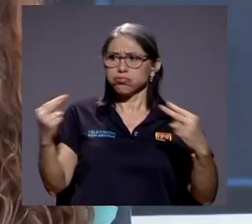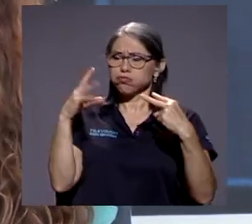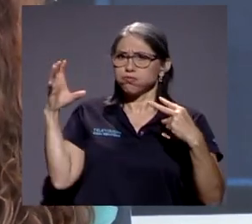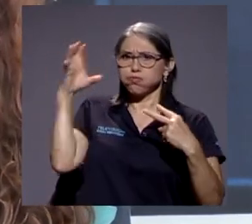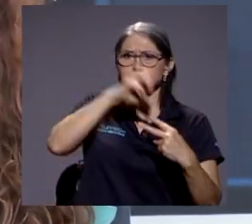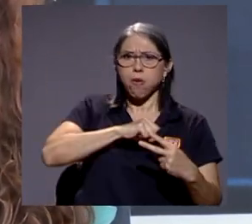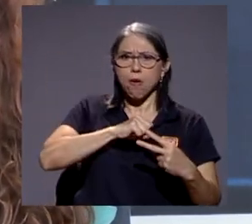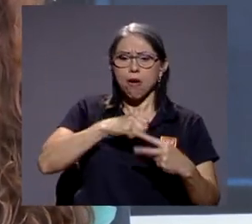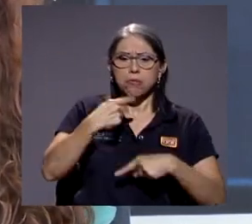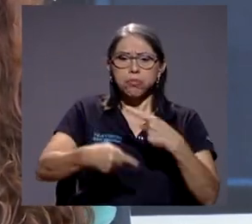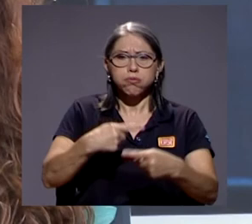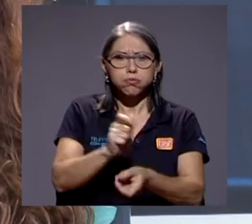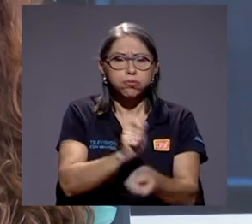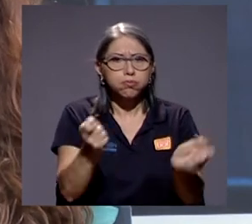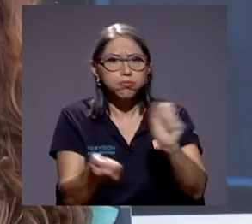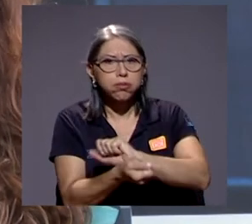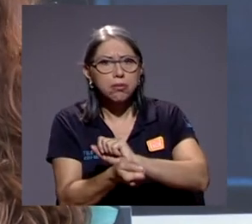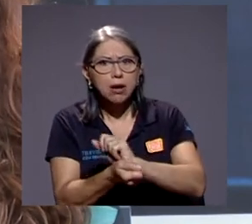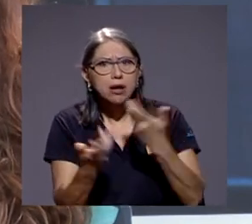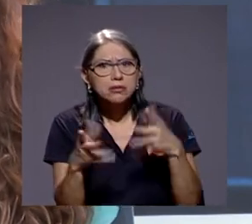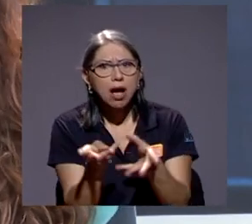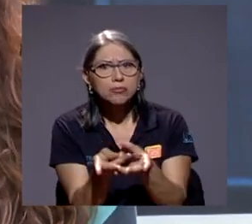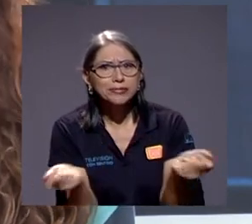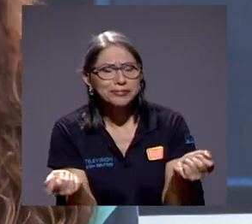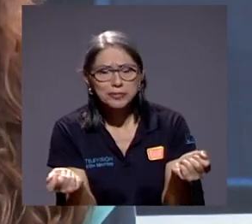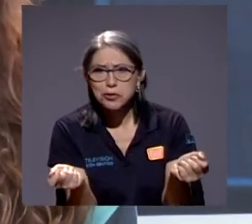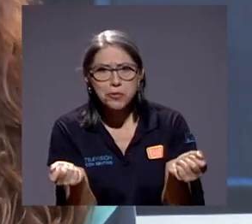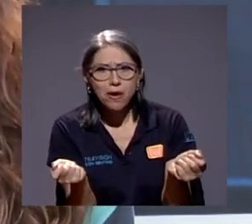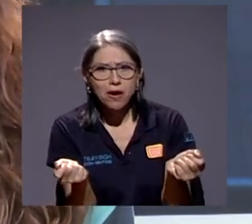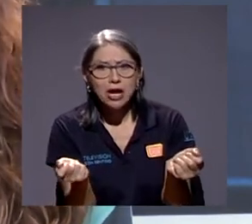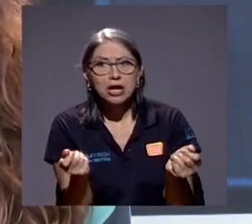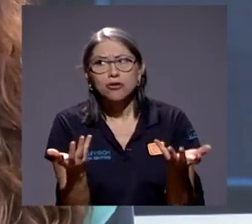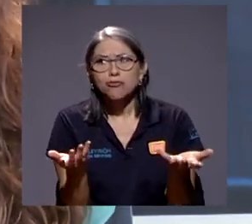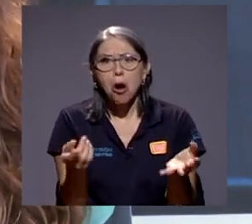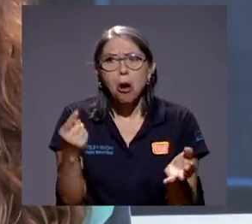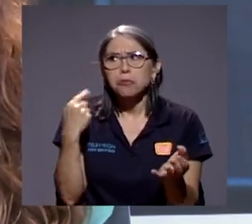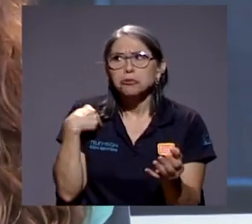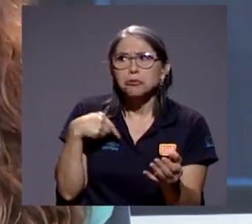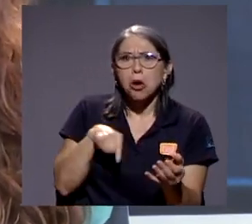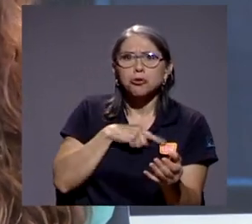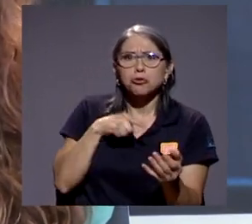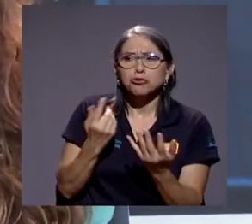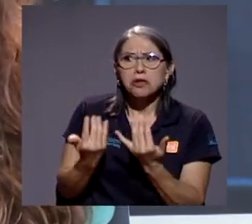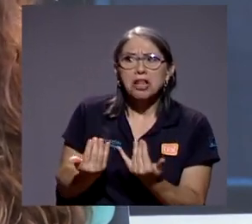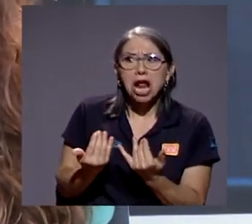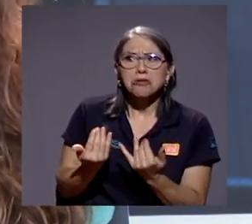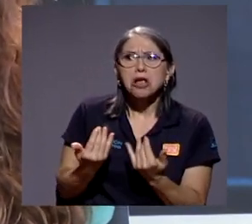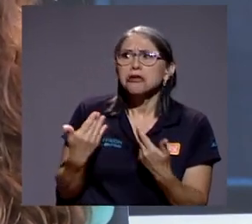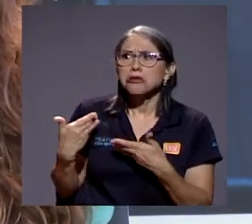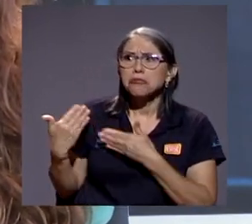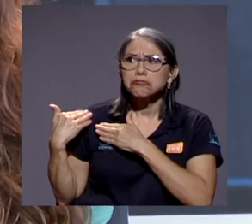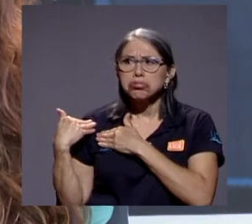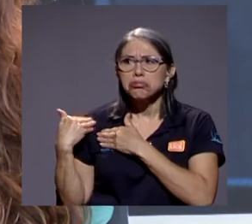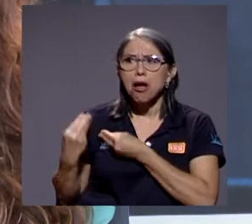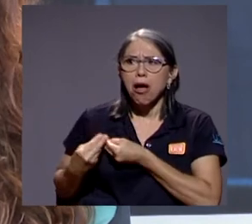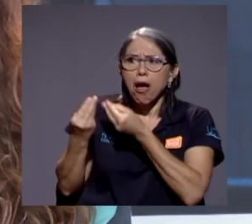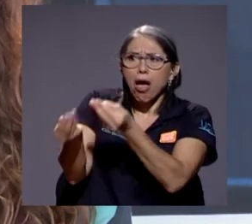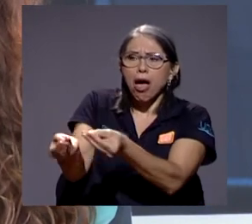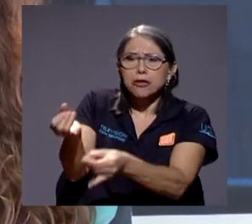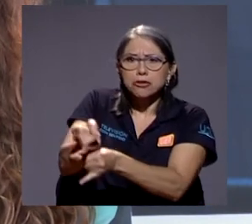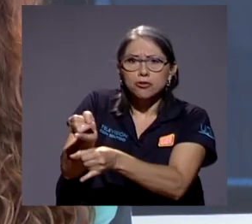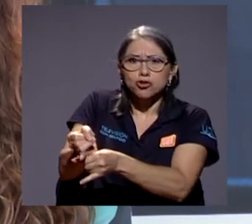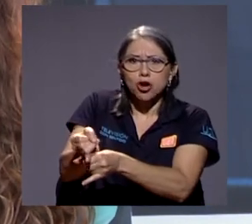esperar que esas cosas se resuelvan de forma automática o que simplemente las mismas instituciones se hagan cargo de estas soluciones